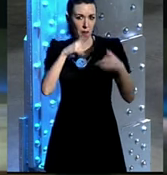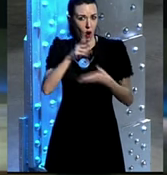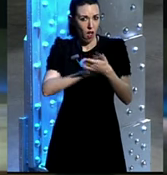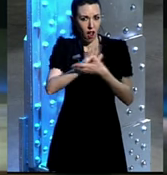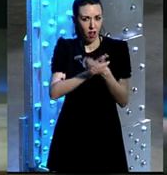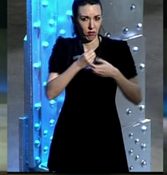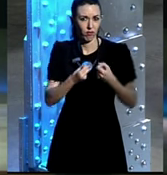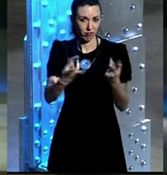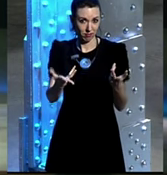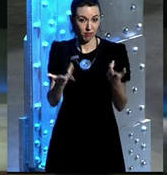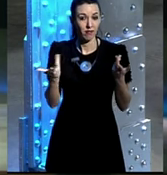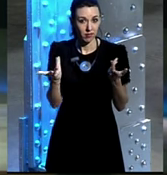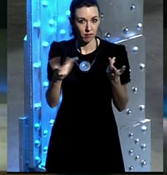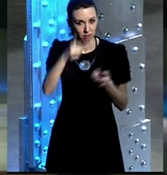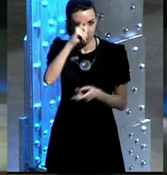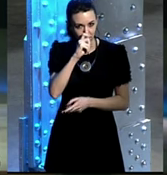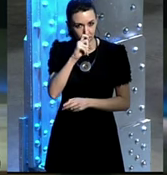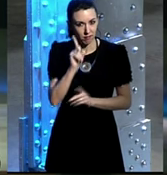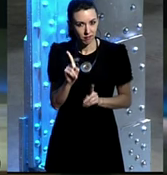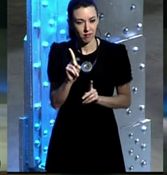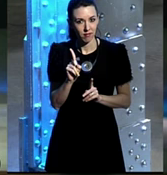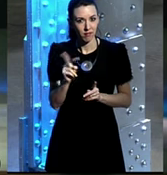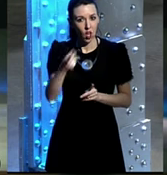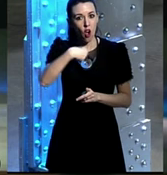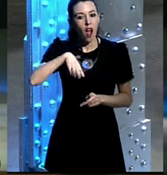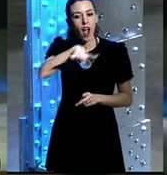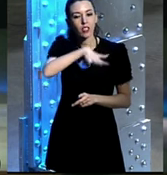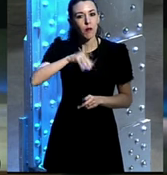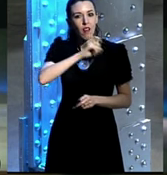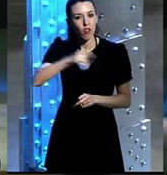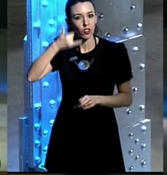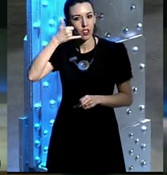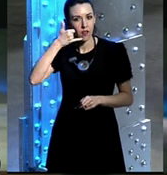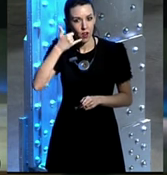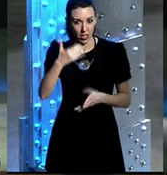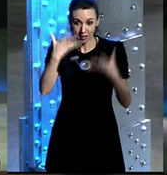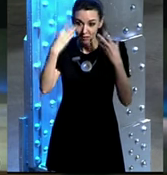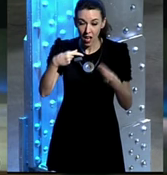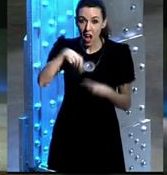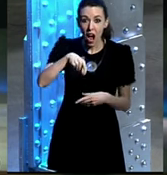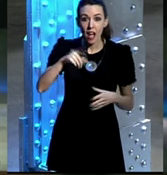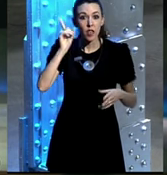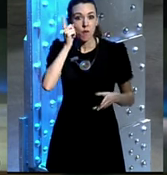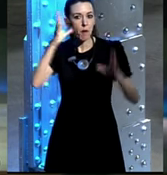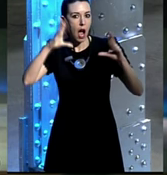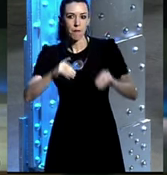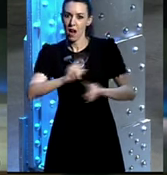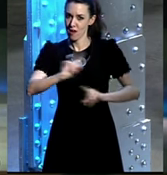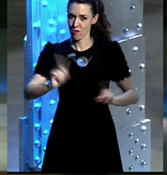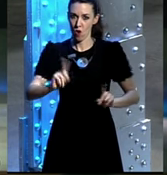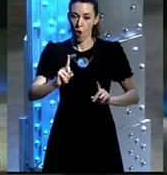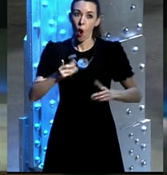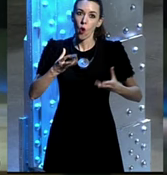tratar aquí. Recuerden, estamos en el espacio Telefónica. Como pueden comprender, aquí no se apagan los móviles. Como